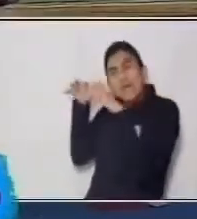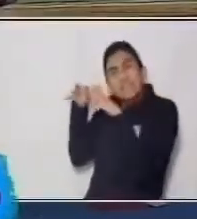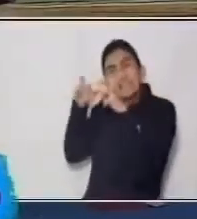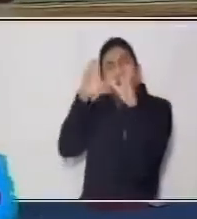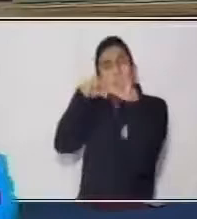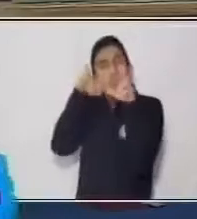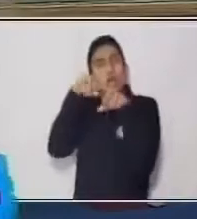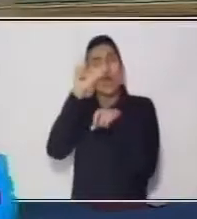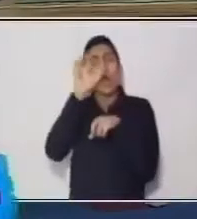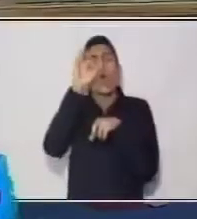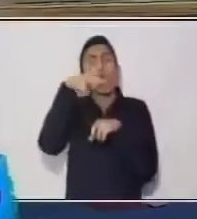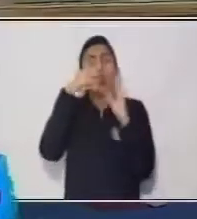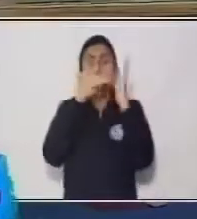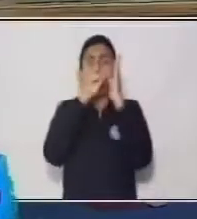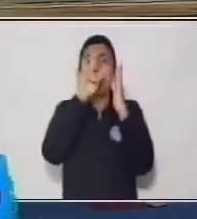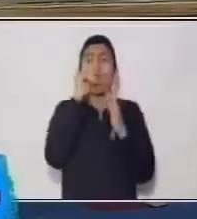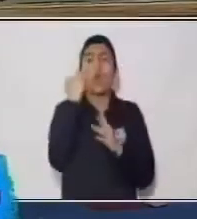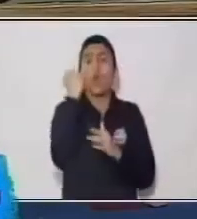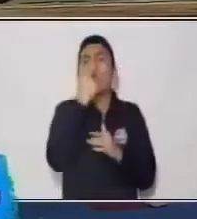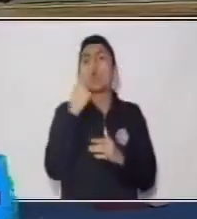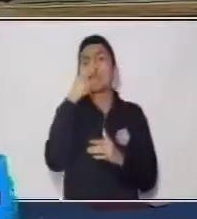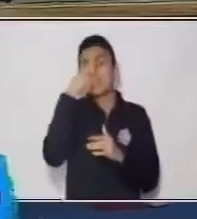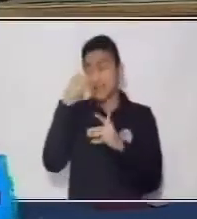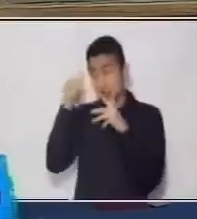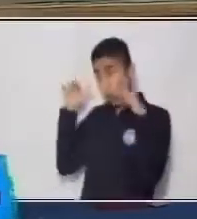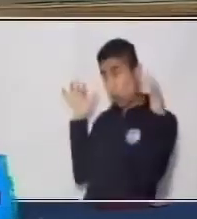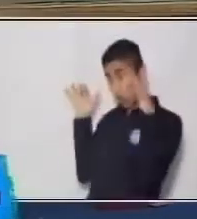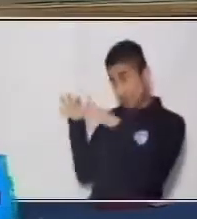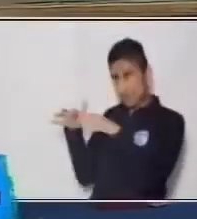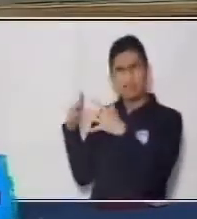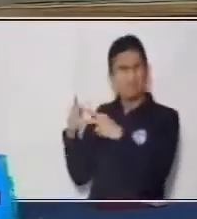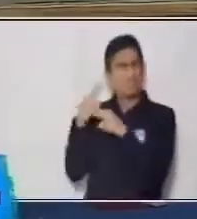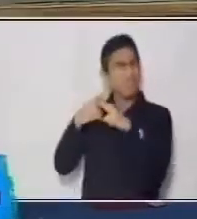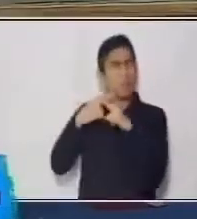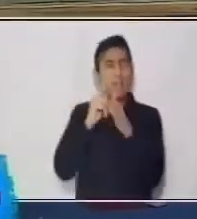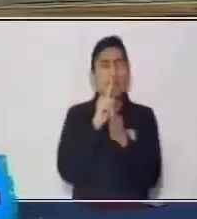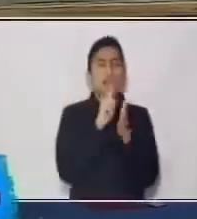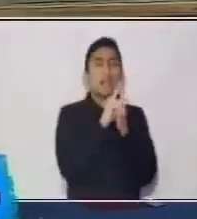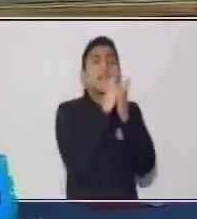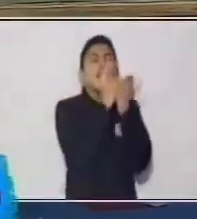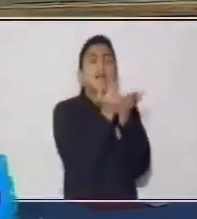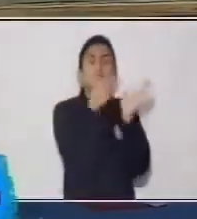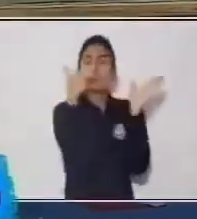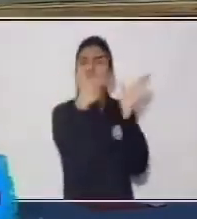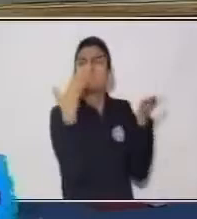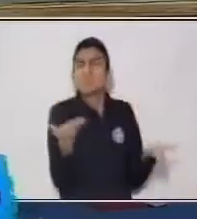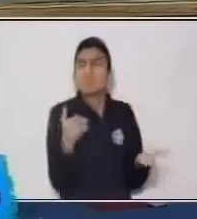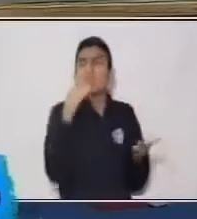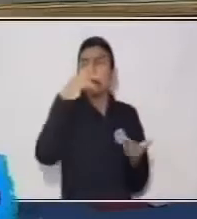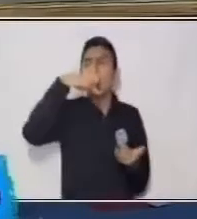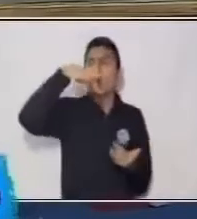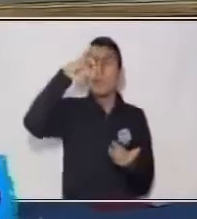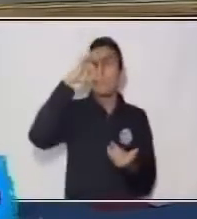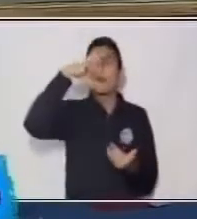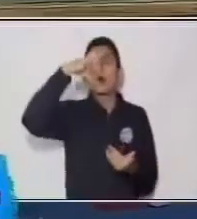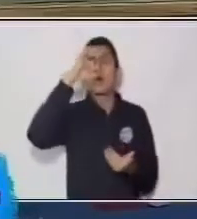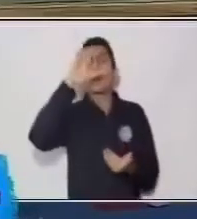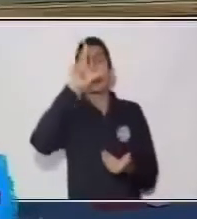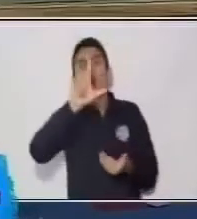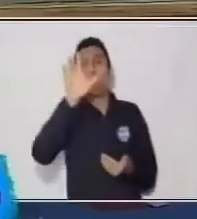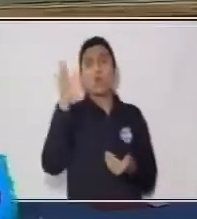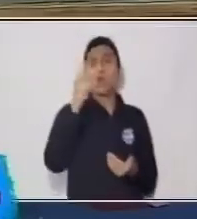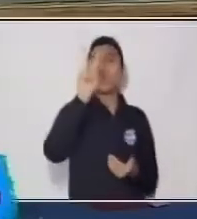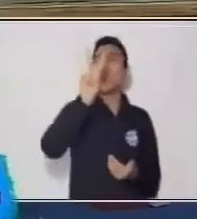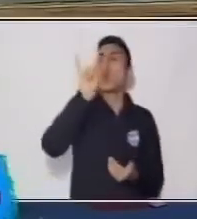la obra del Popol Vuh. El Popol Vuh es una obra que nos muestra toda la cosmovisión del pueblo